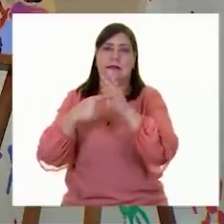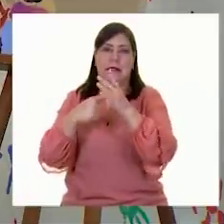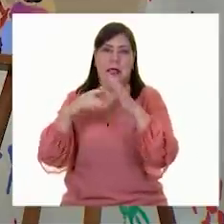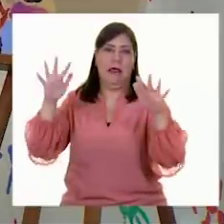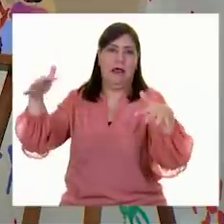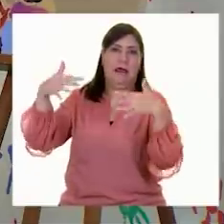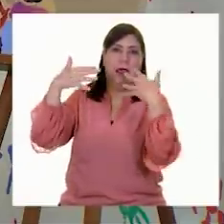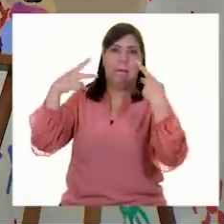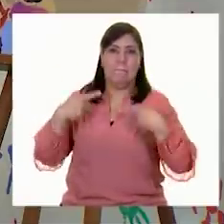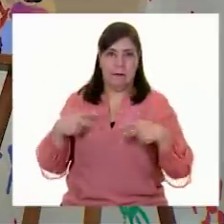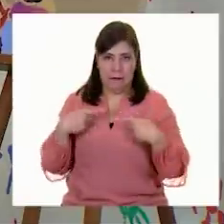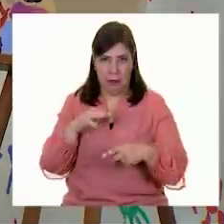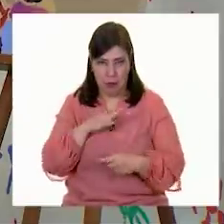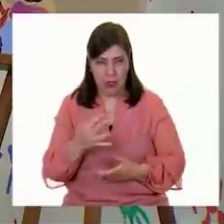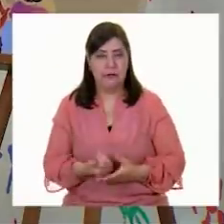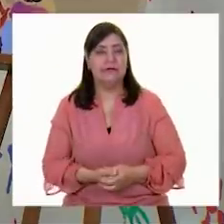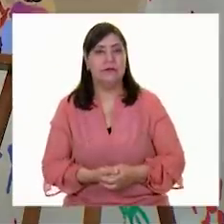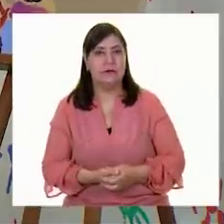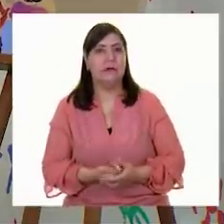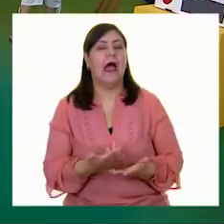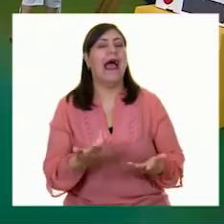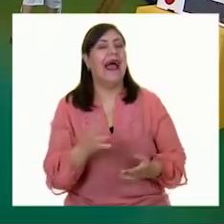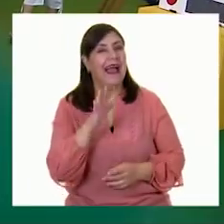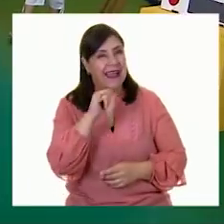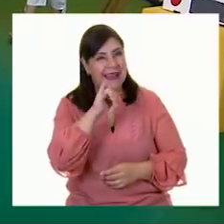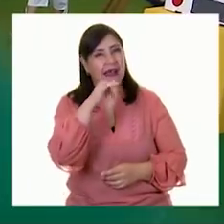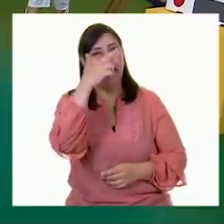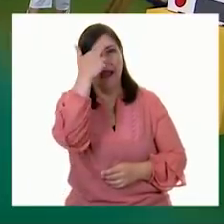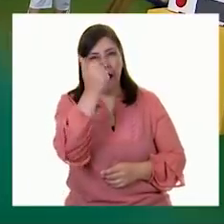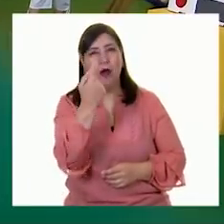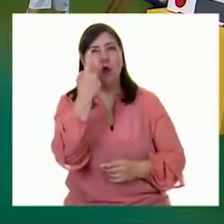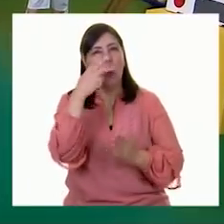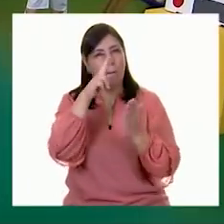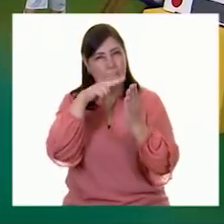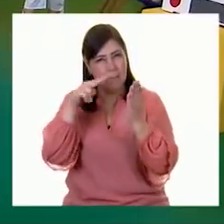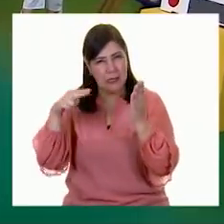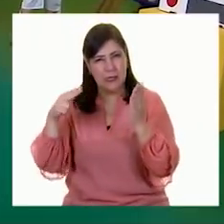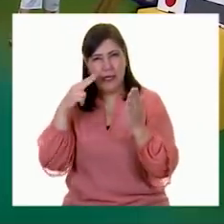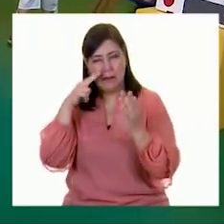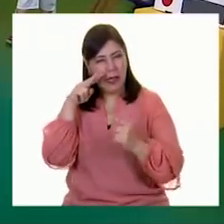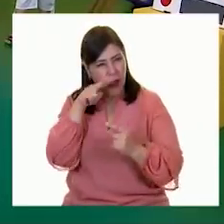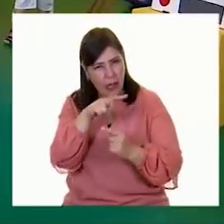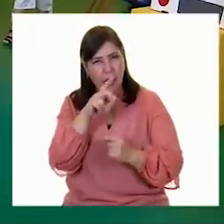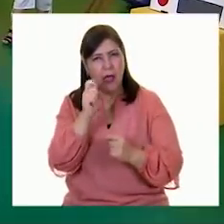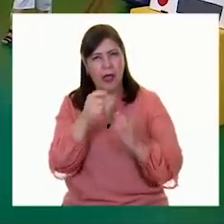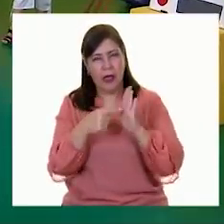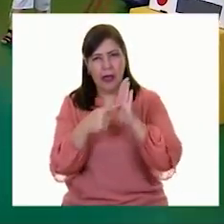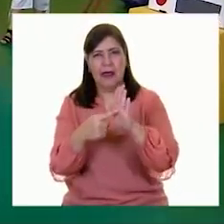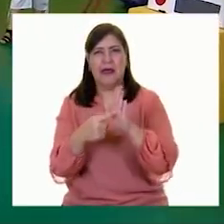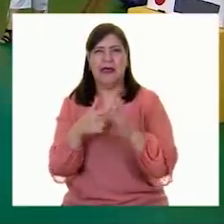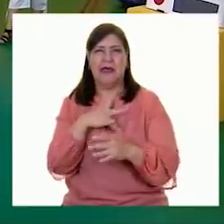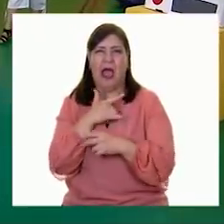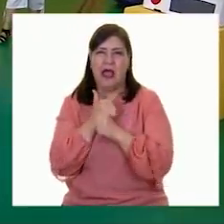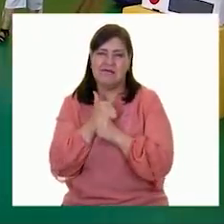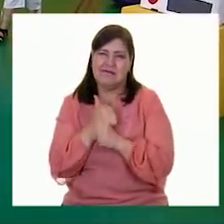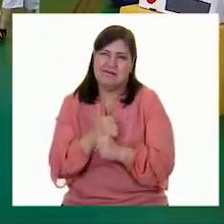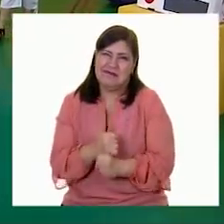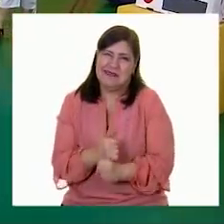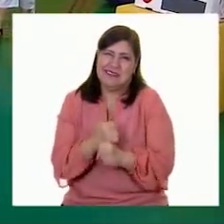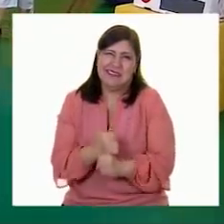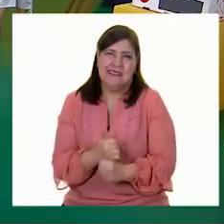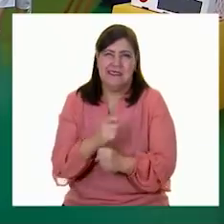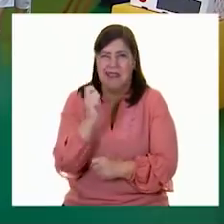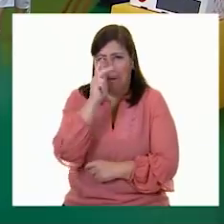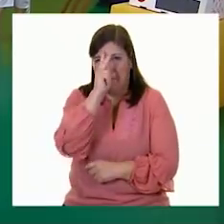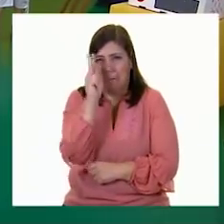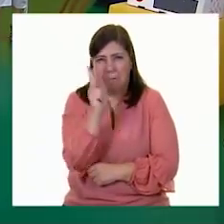Ay, cierto. Maya nos comentó que una de las pinturas que nos mostró le transmitía pesadumbre. Eso fue lo que dijo,